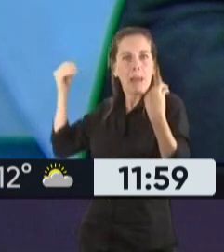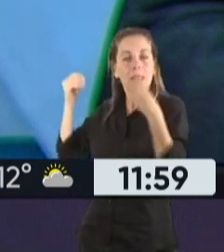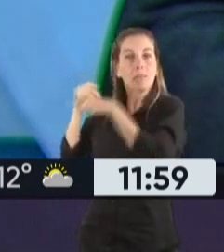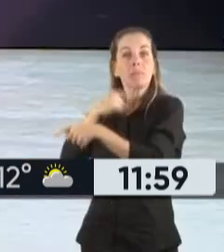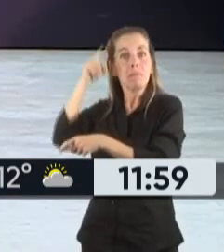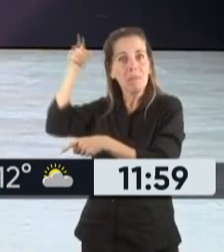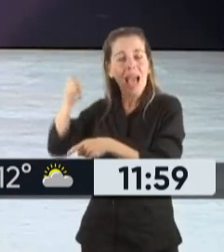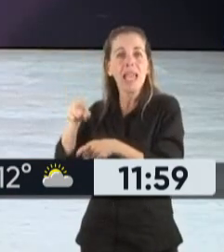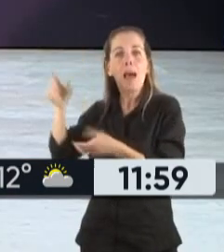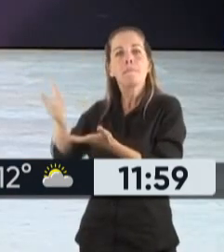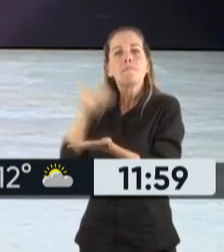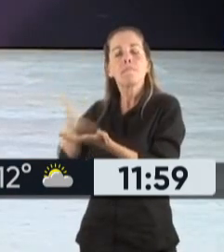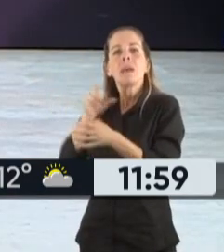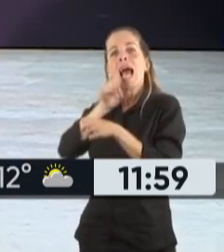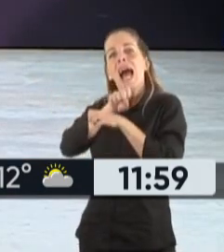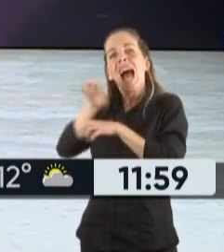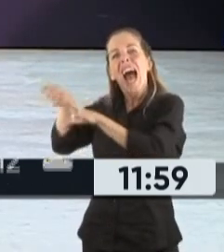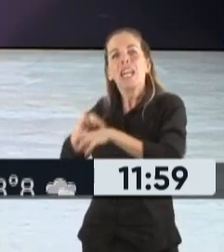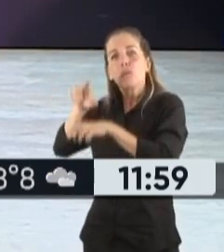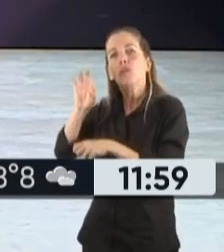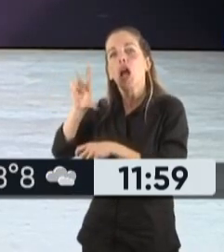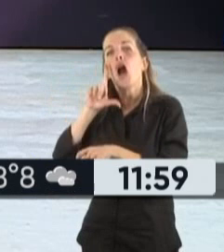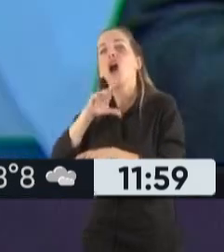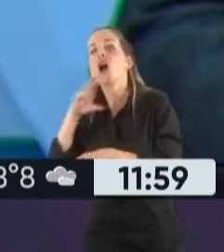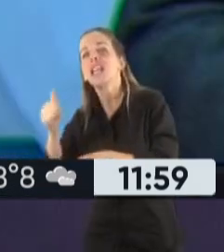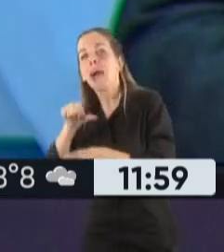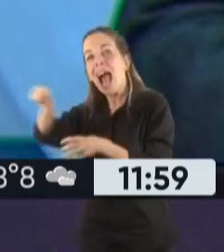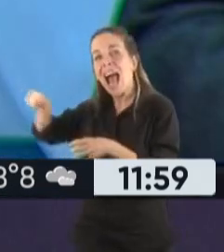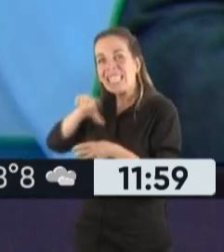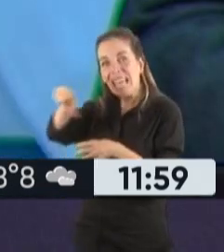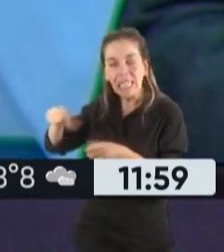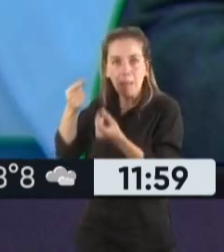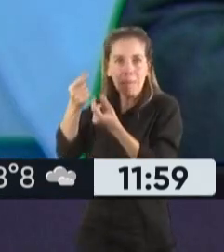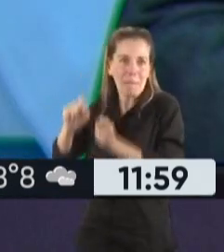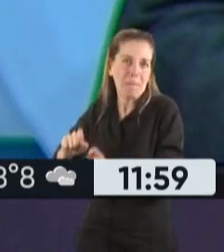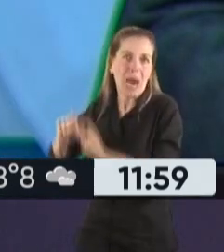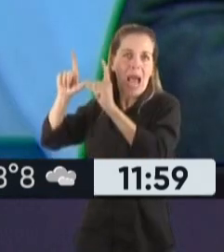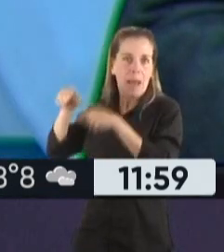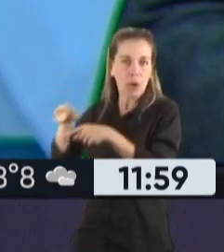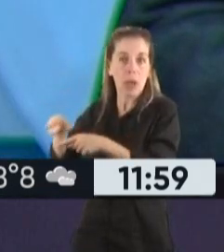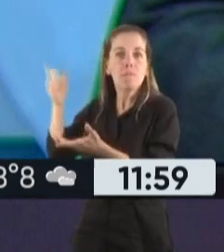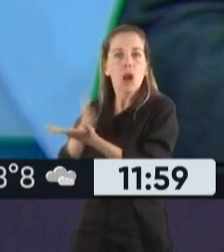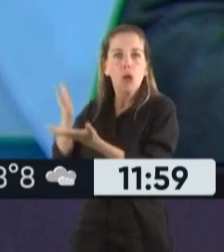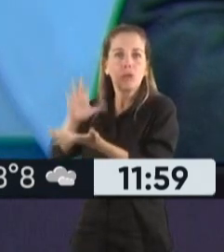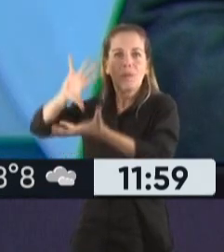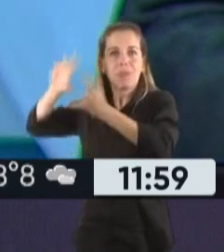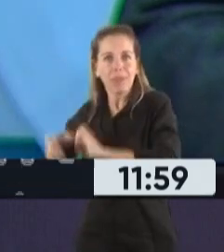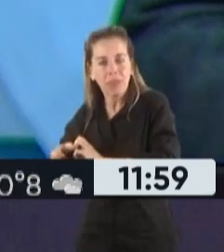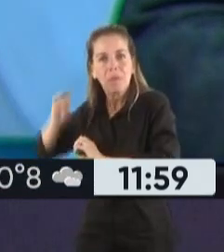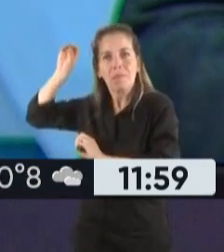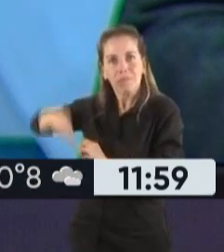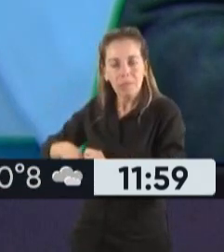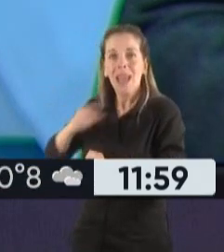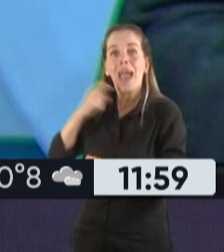de olivo. Y por eso el precio del olivo y del aceite de oliva está creciendo. porque España, que son los grandes productores, no